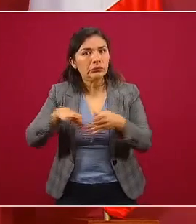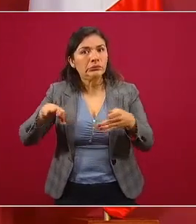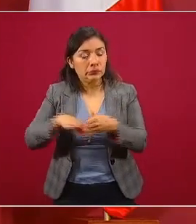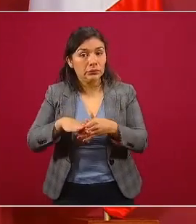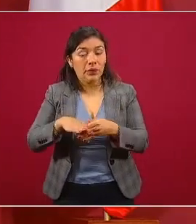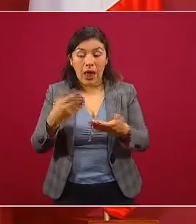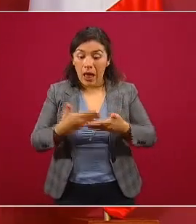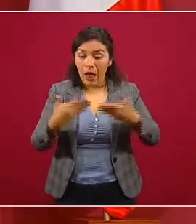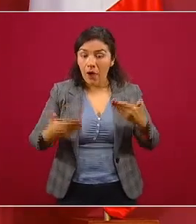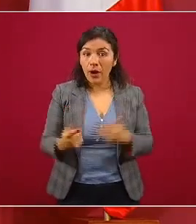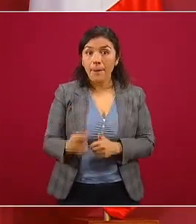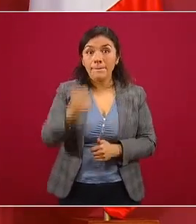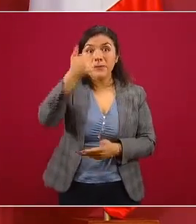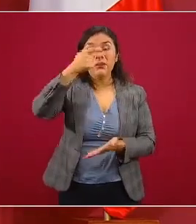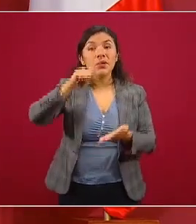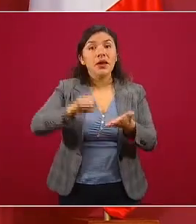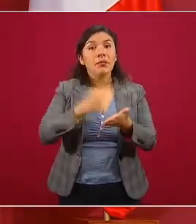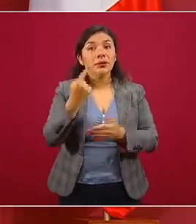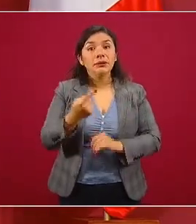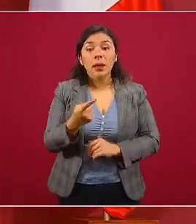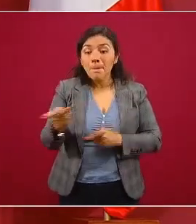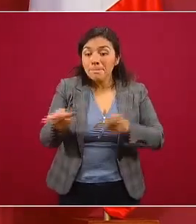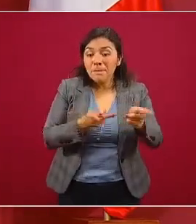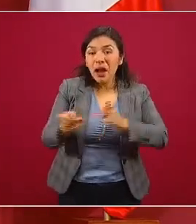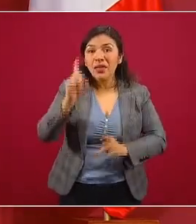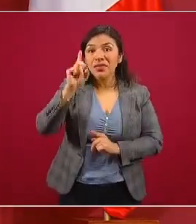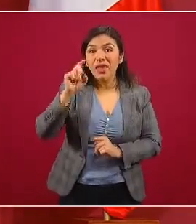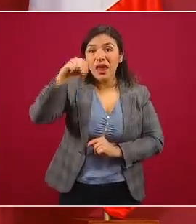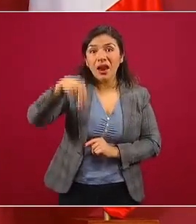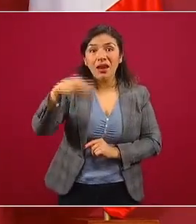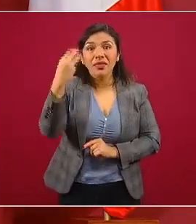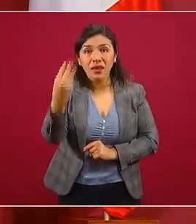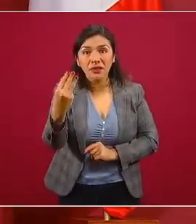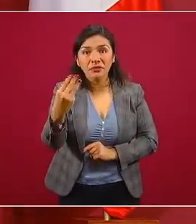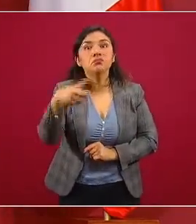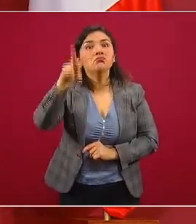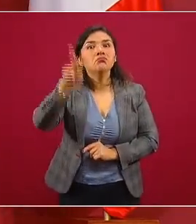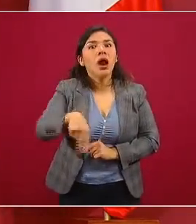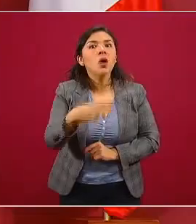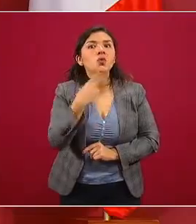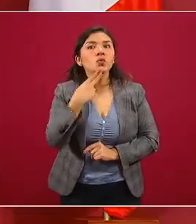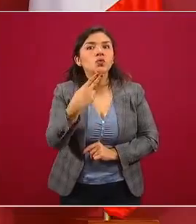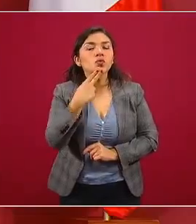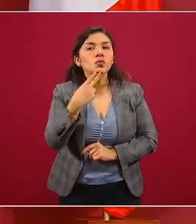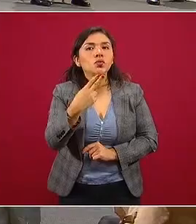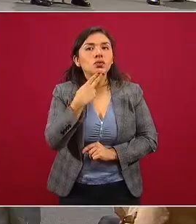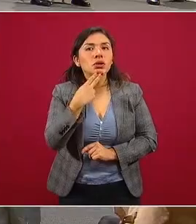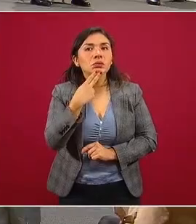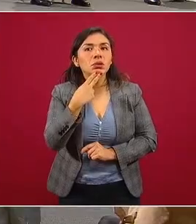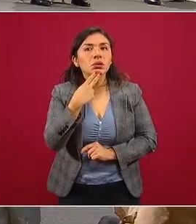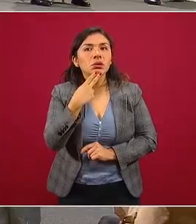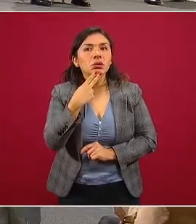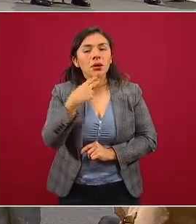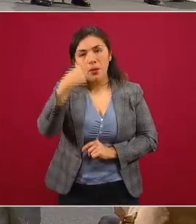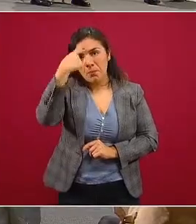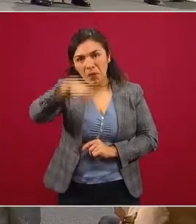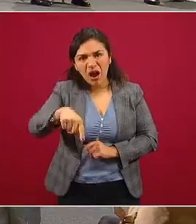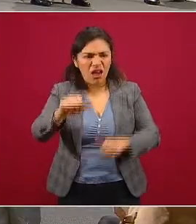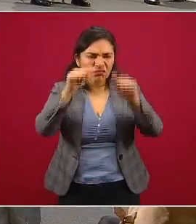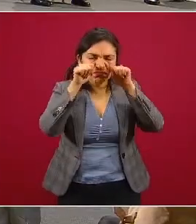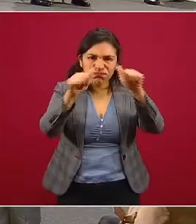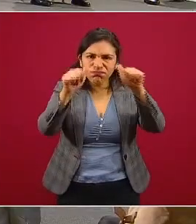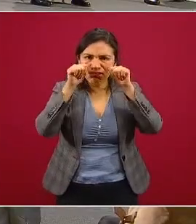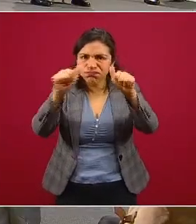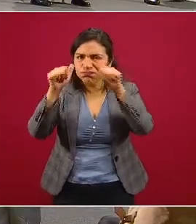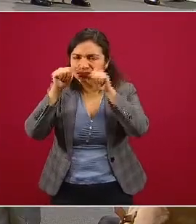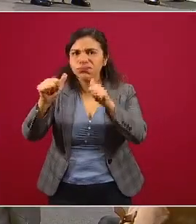Por primera vez el plan DN3 se ocupa de